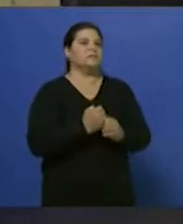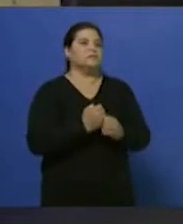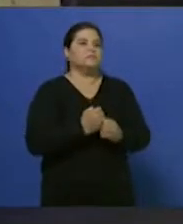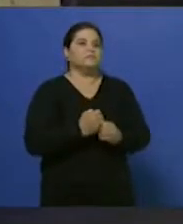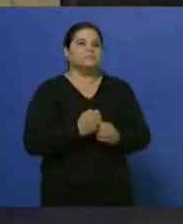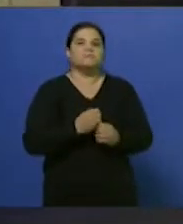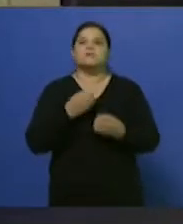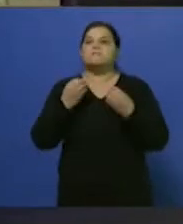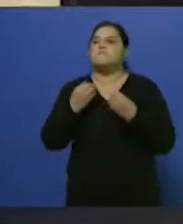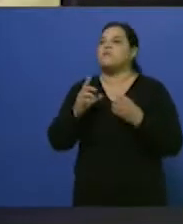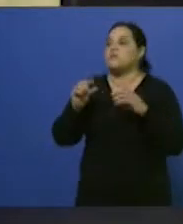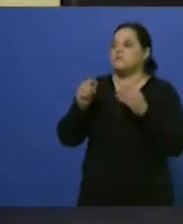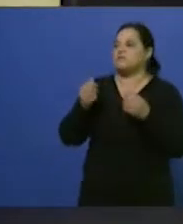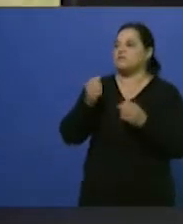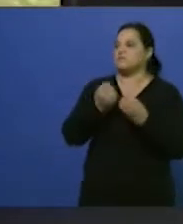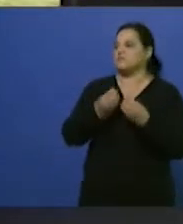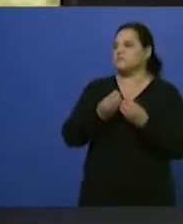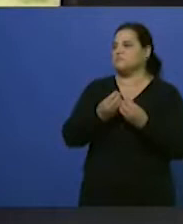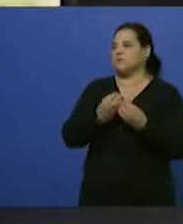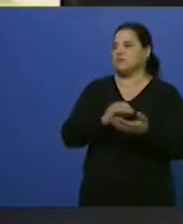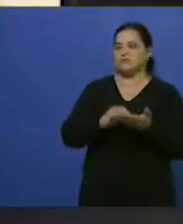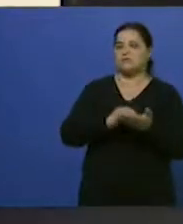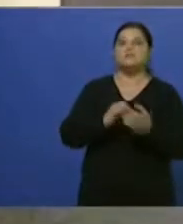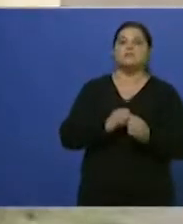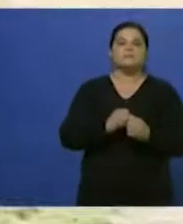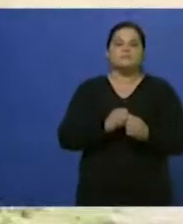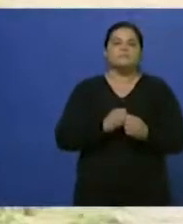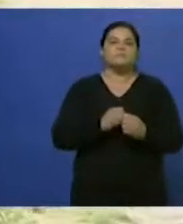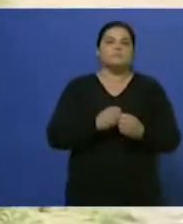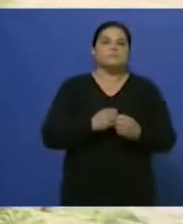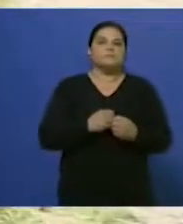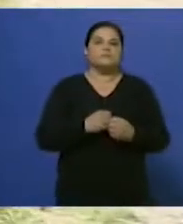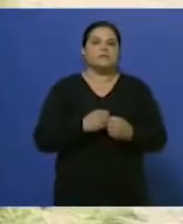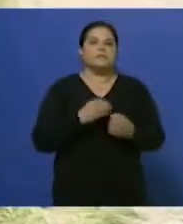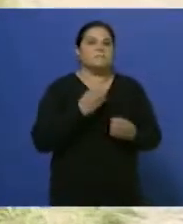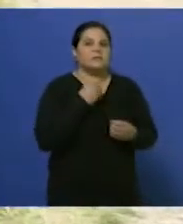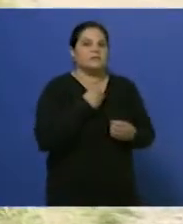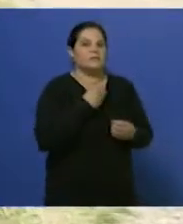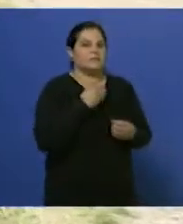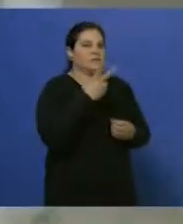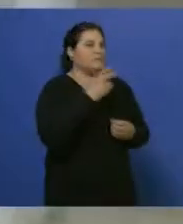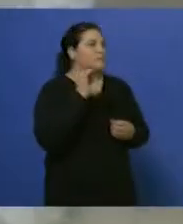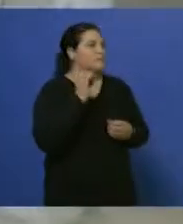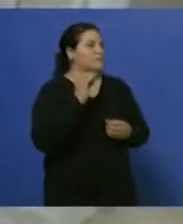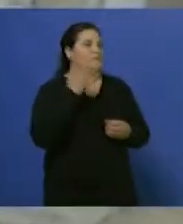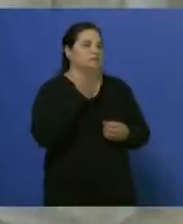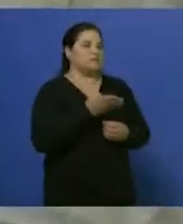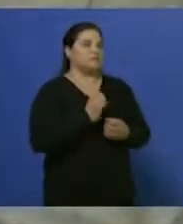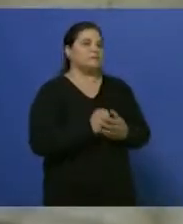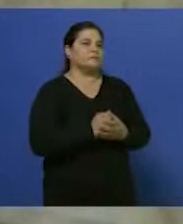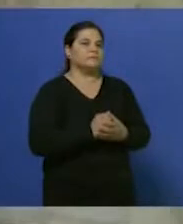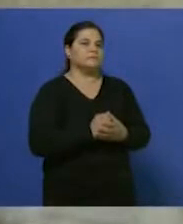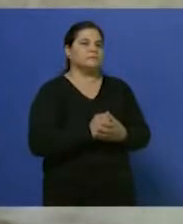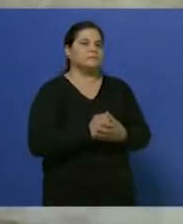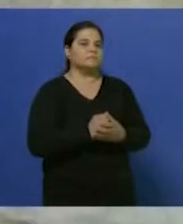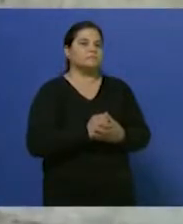aproximadamente? Mi participación es del 30%. Y después se divide proporcionalmente en el resto de los participantes.